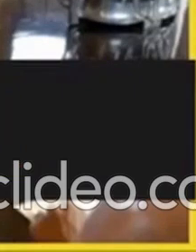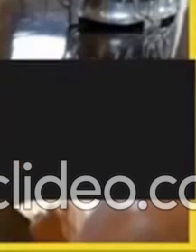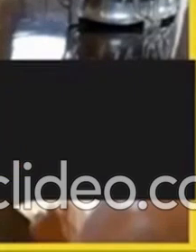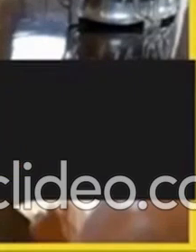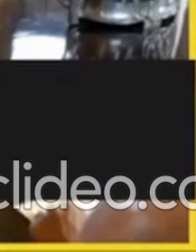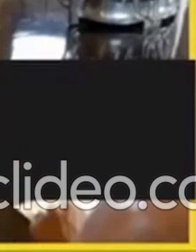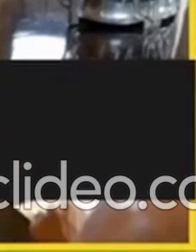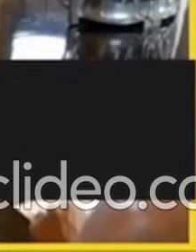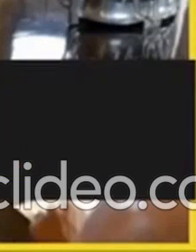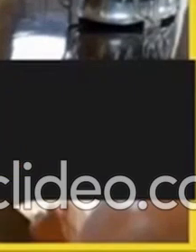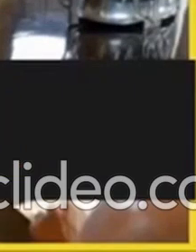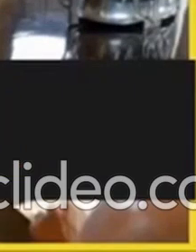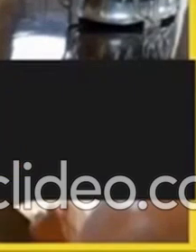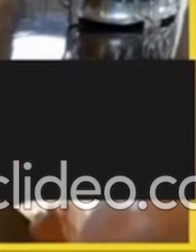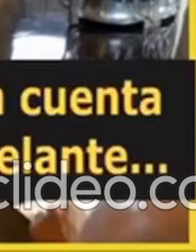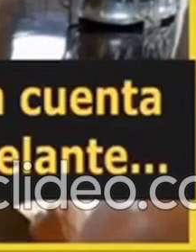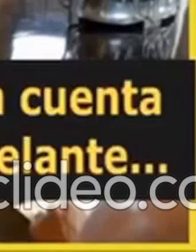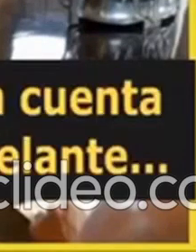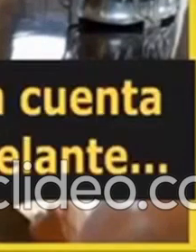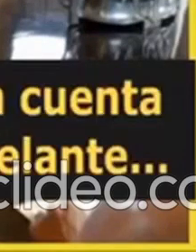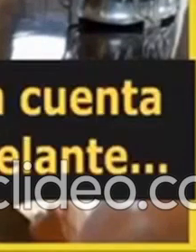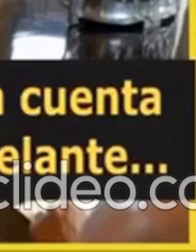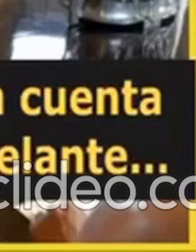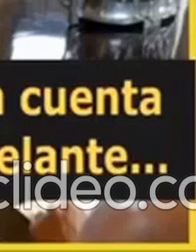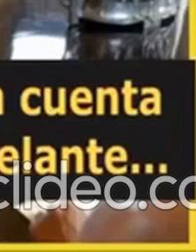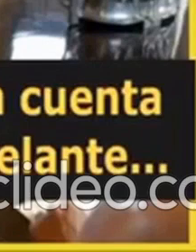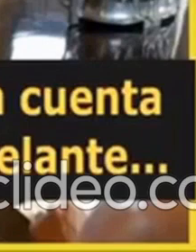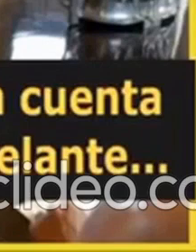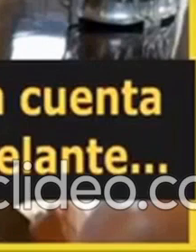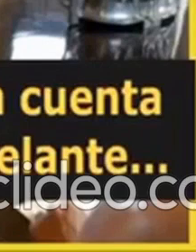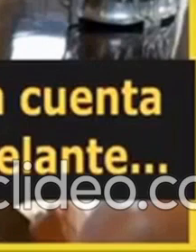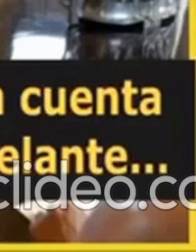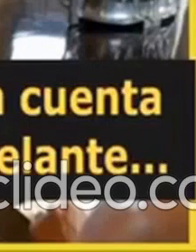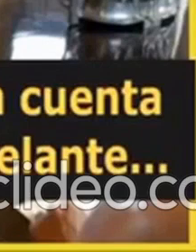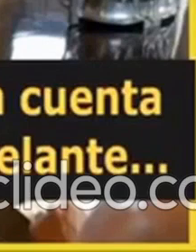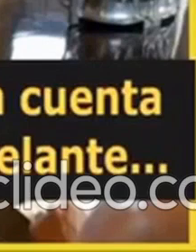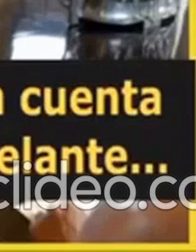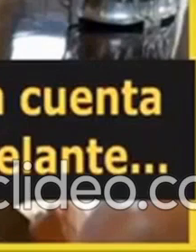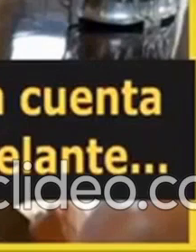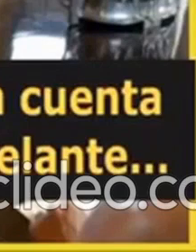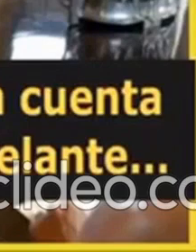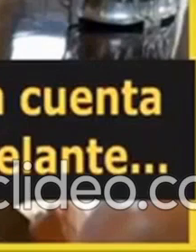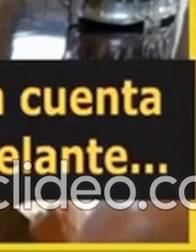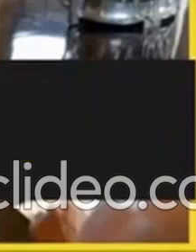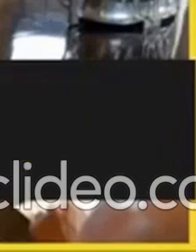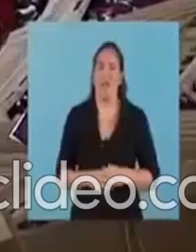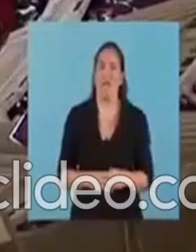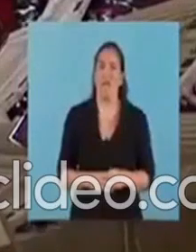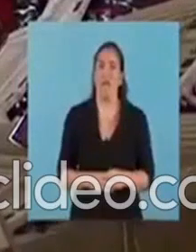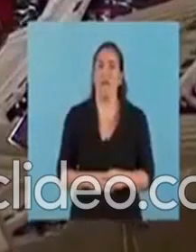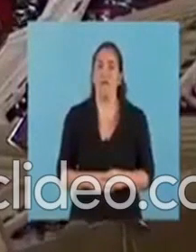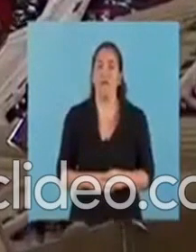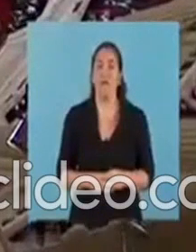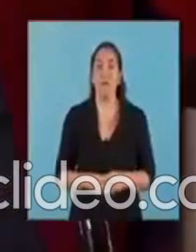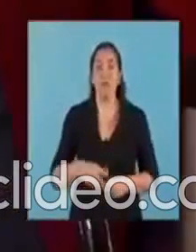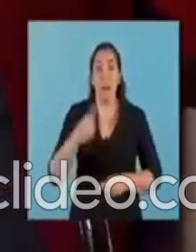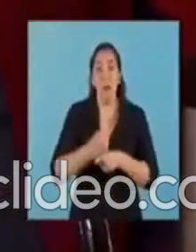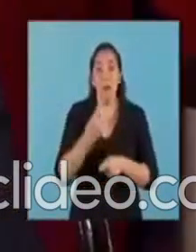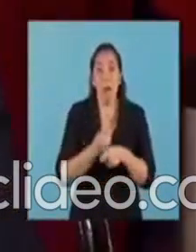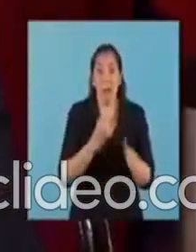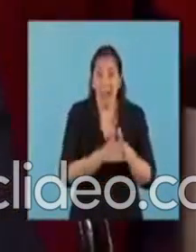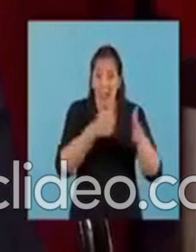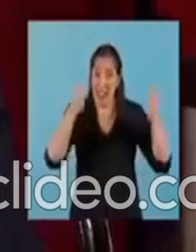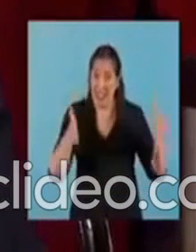todas cosas importantes. Y bueno, sobre todo teniendo en cuenta que tenemos una paritaria por delante. Primera etapa,